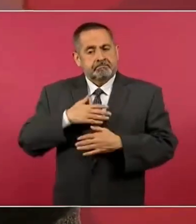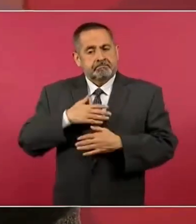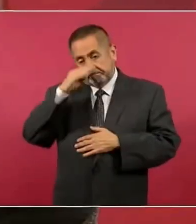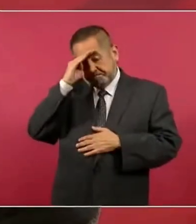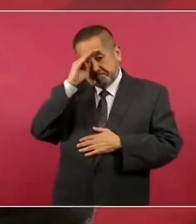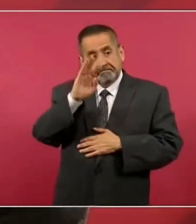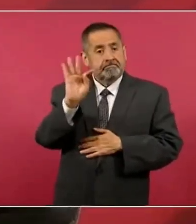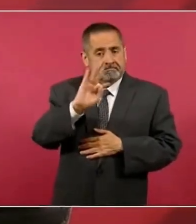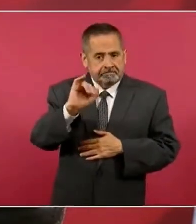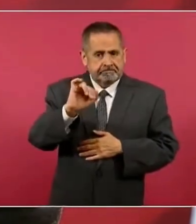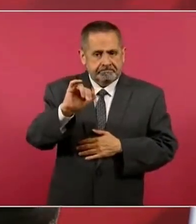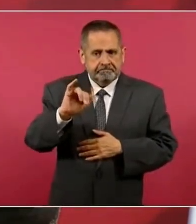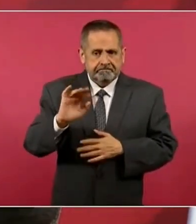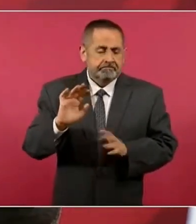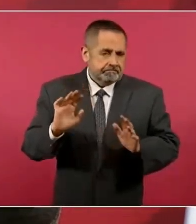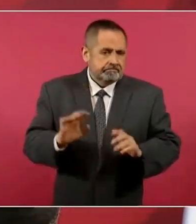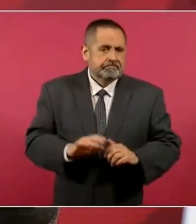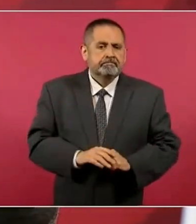Si no